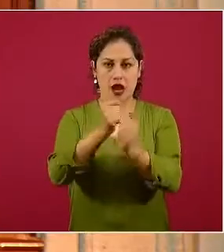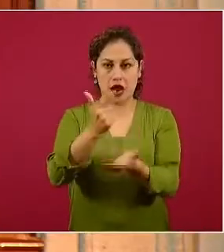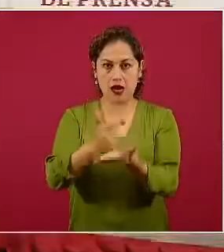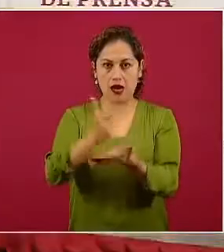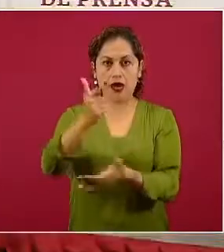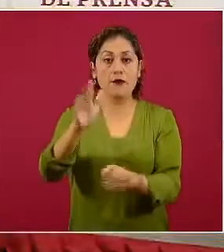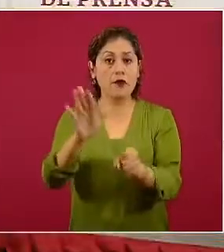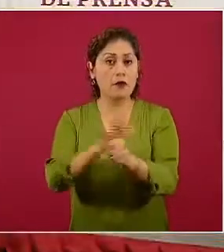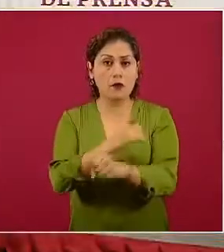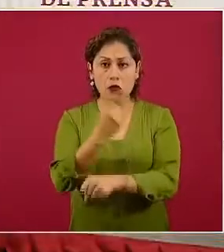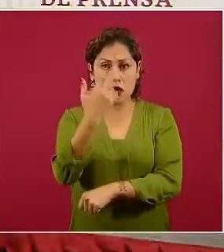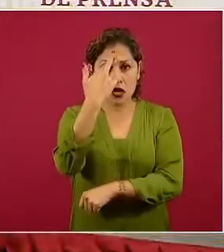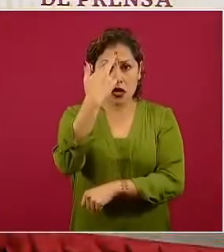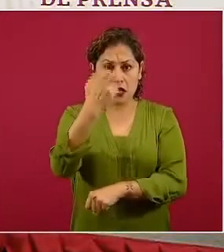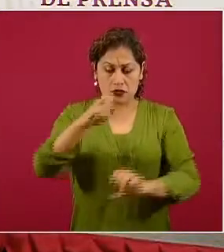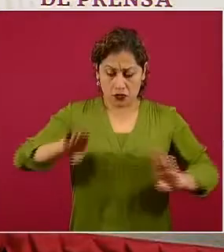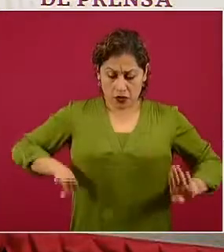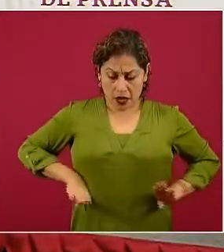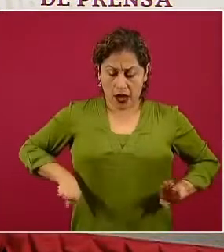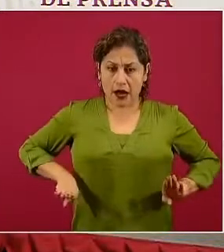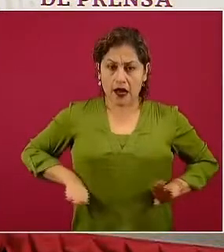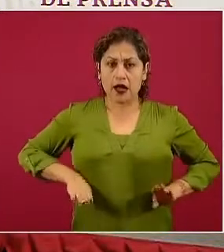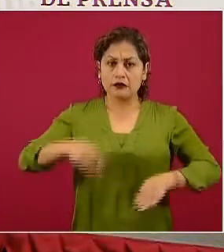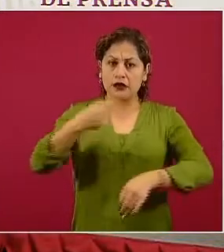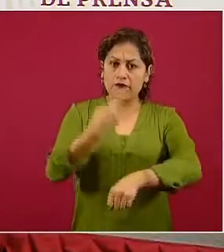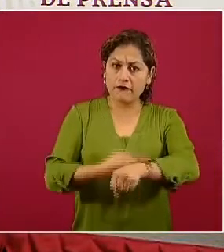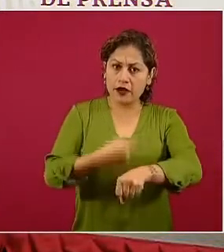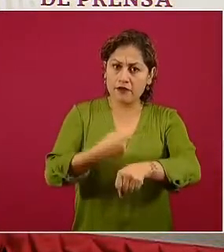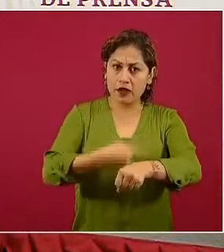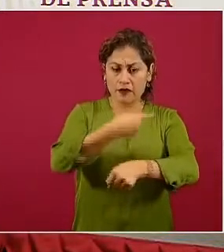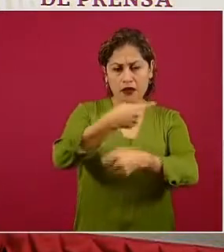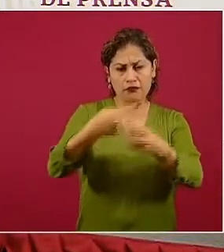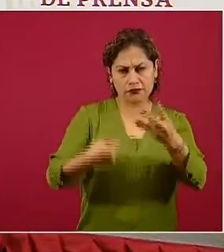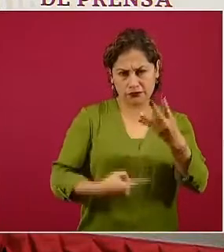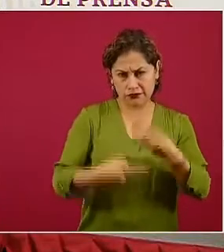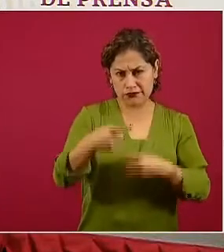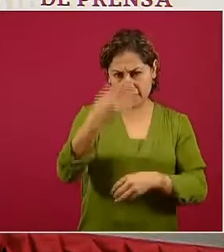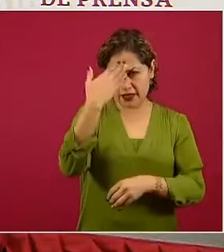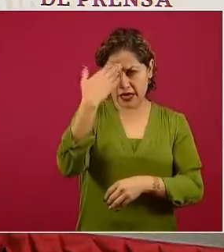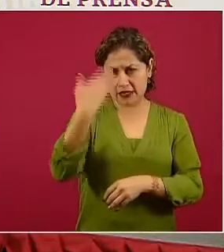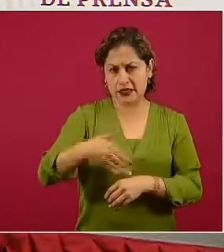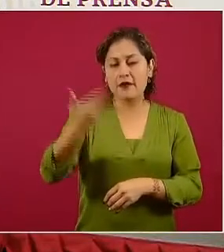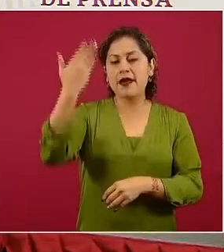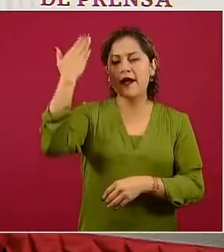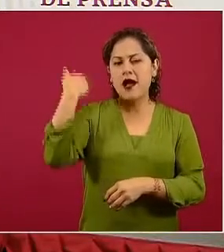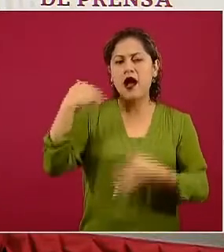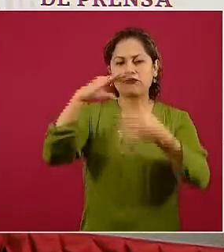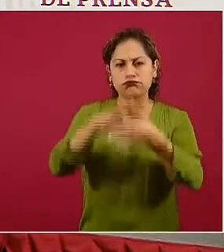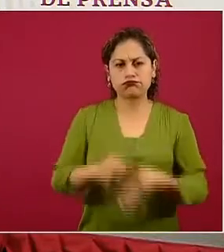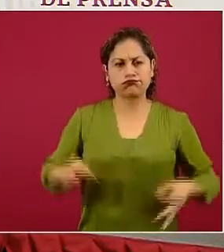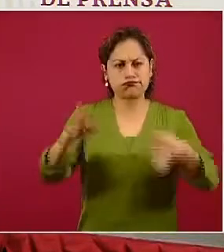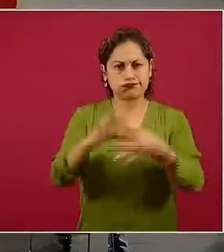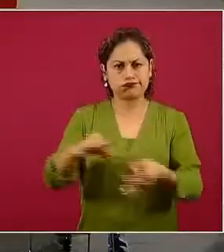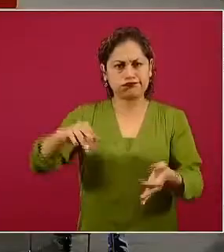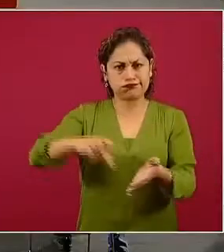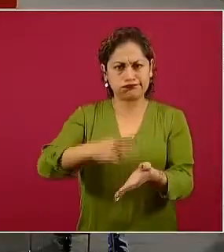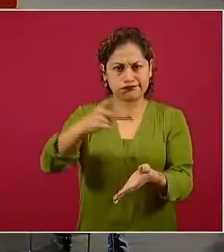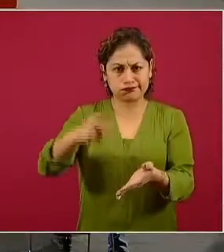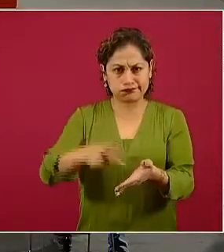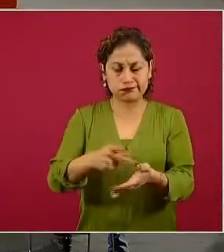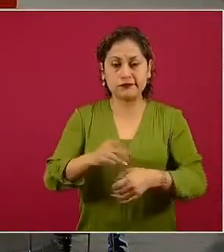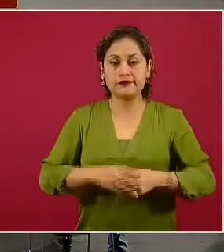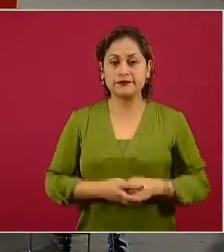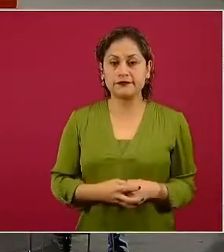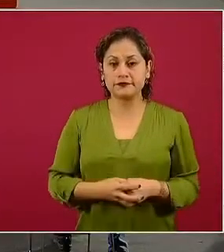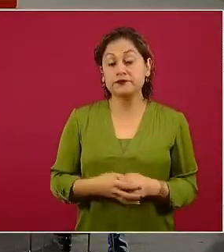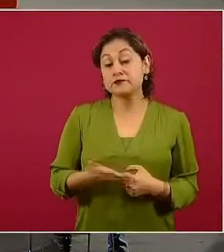a grupos de riesgo o tenemos este tipo de comorbilidades que hemos venido mencionando, y por lo tanto también